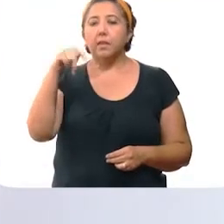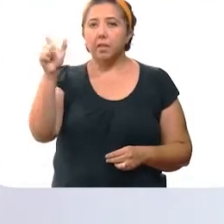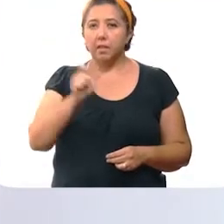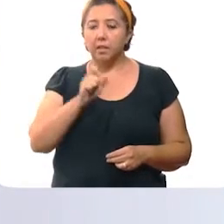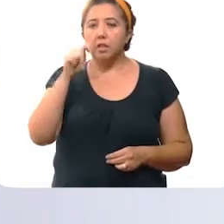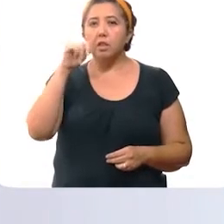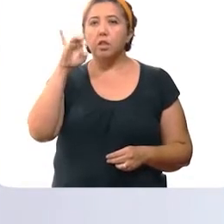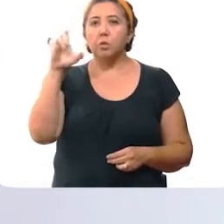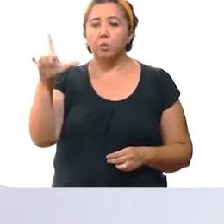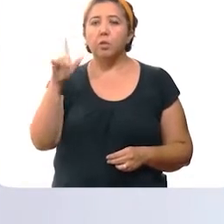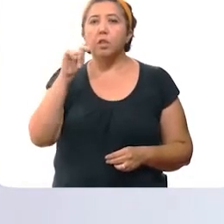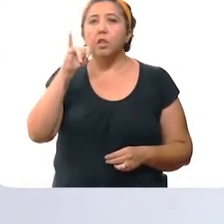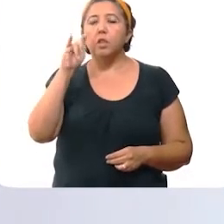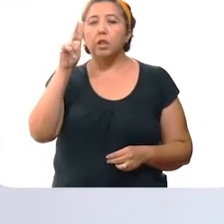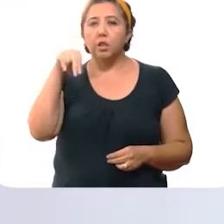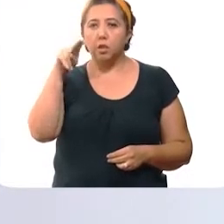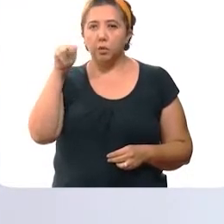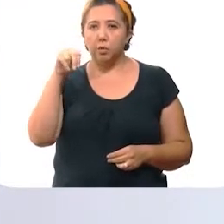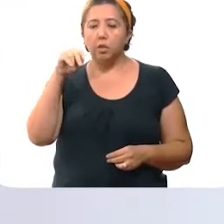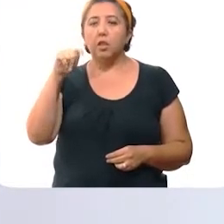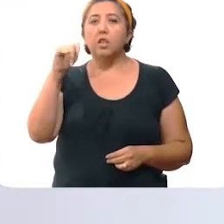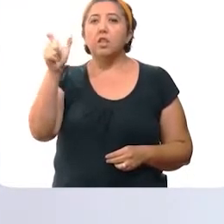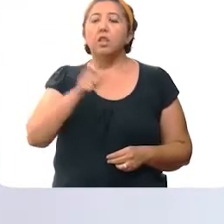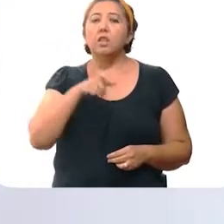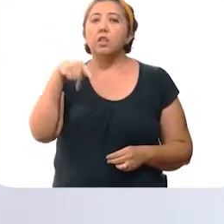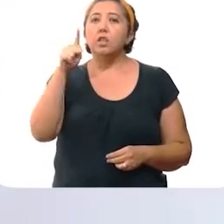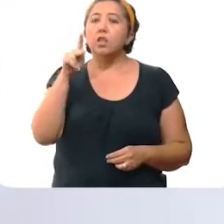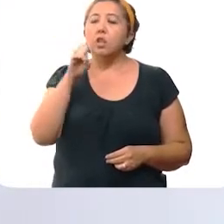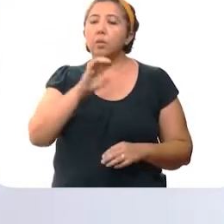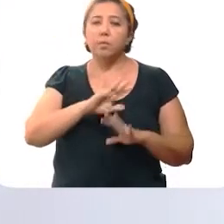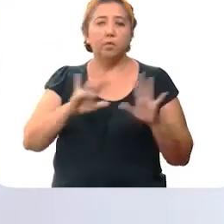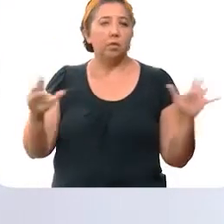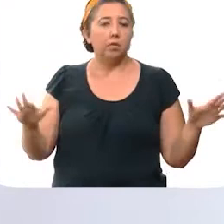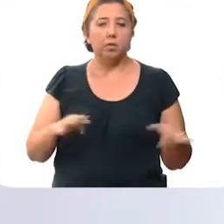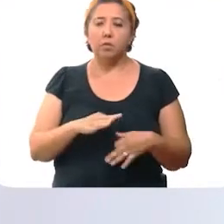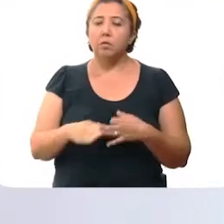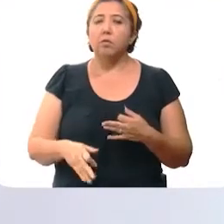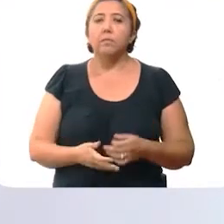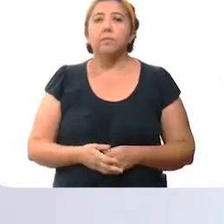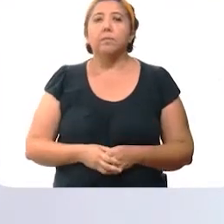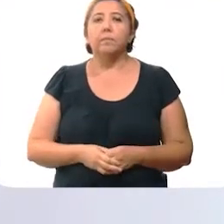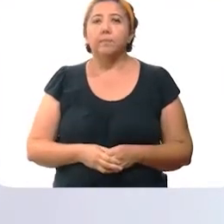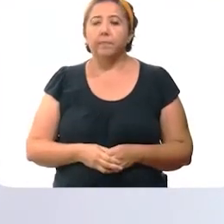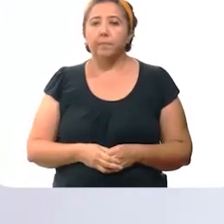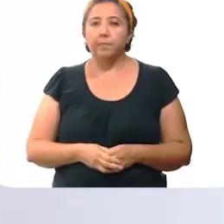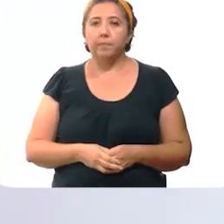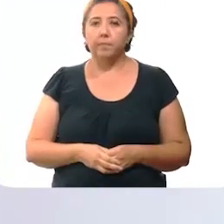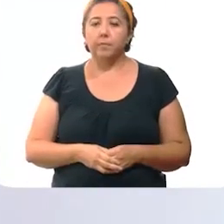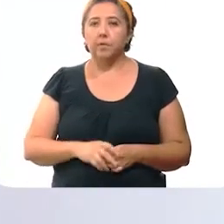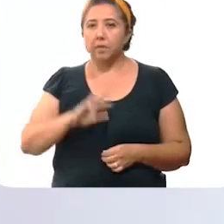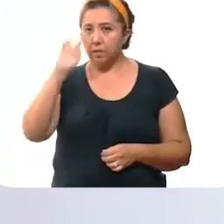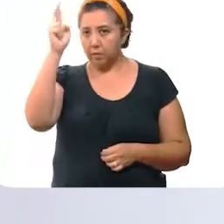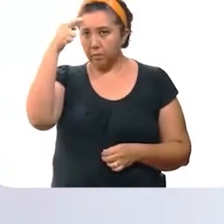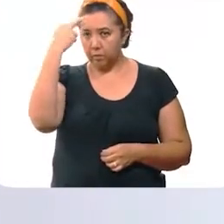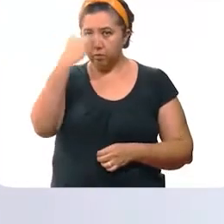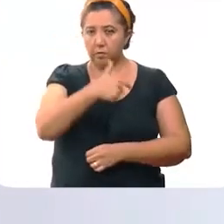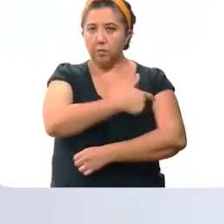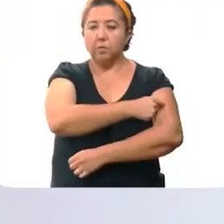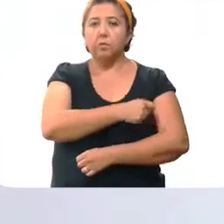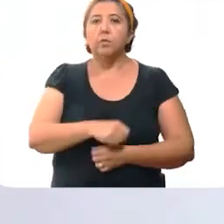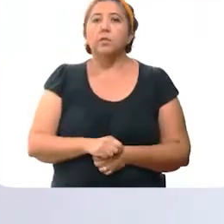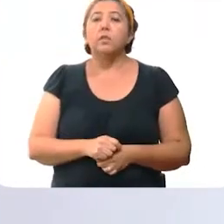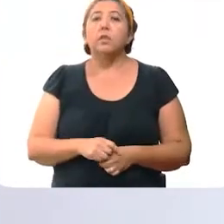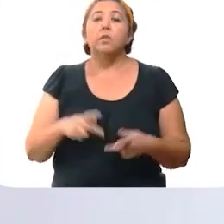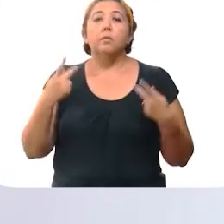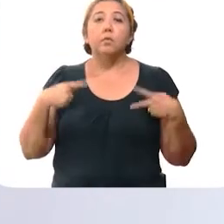Tecash, Ticul, Tinum, Tizimín y Tixcocop ya se aplicaron en su totalidad. Se recuerda que las vacunas se ponen